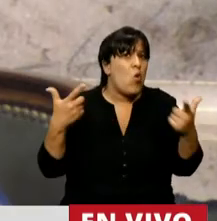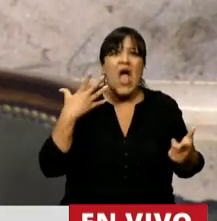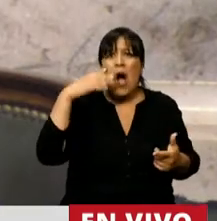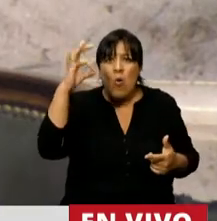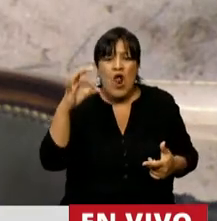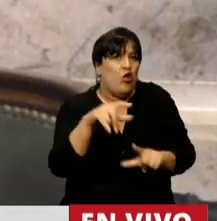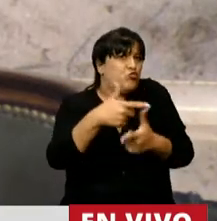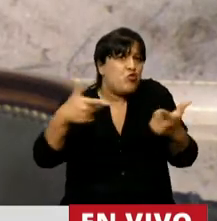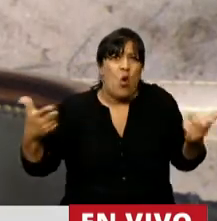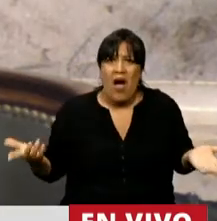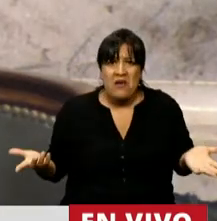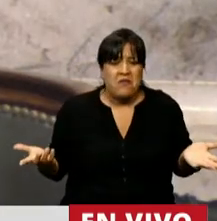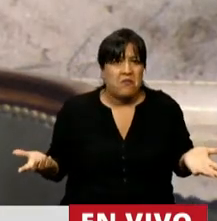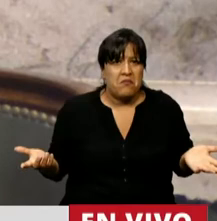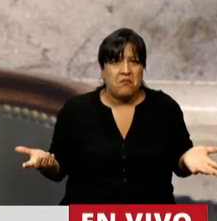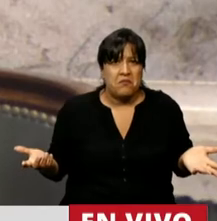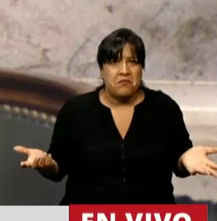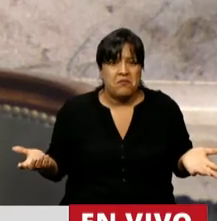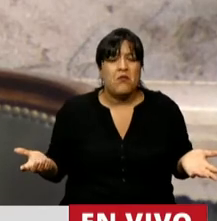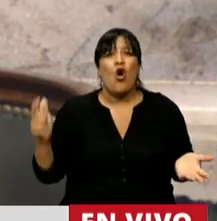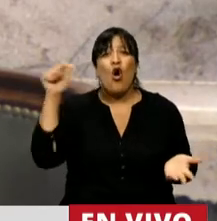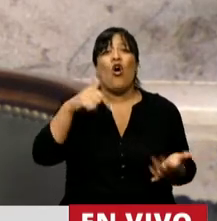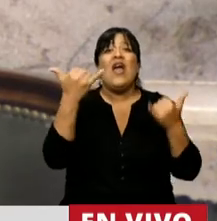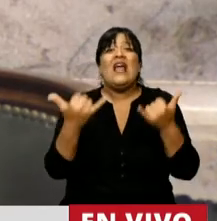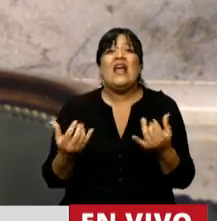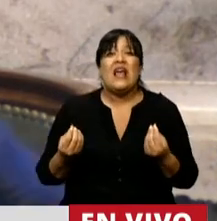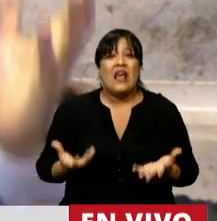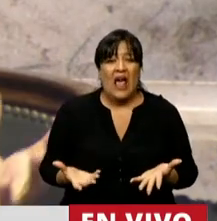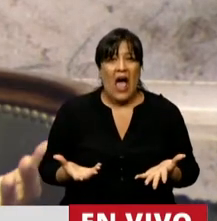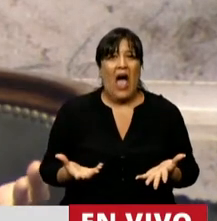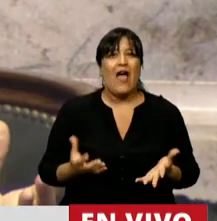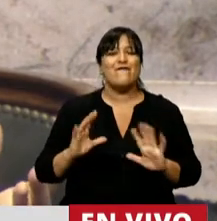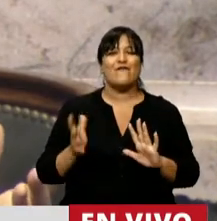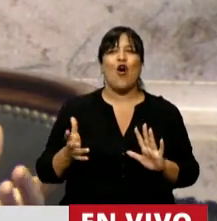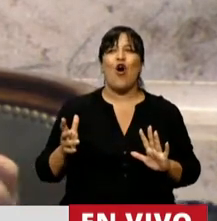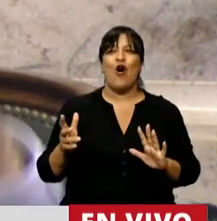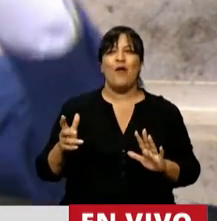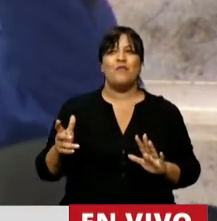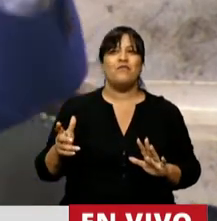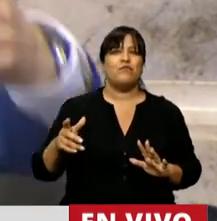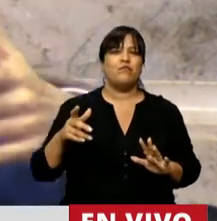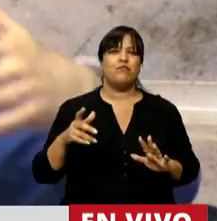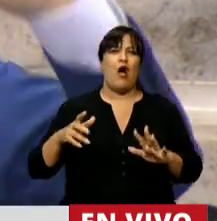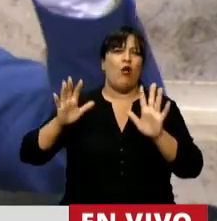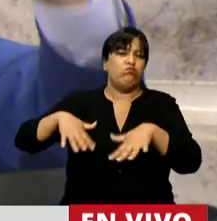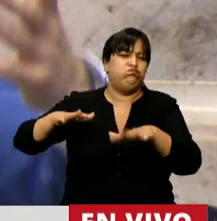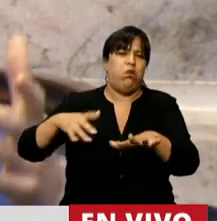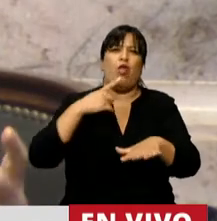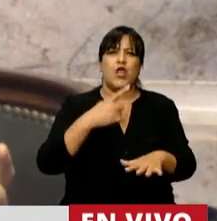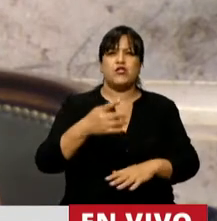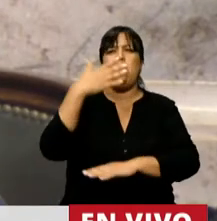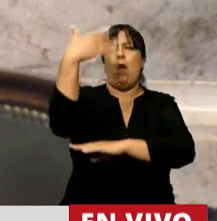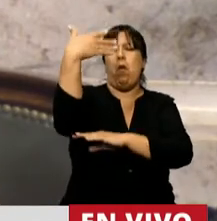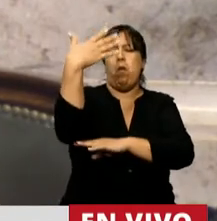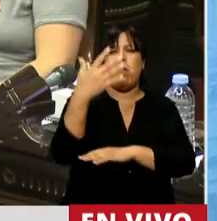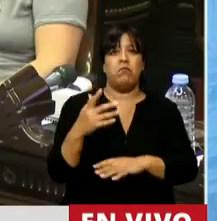abuelos. Lo que tendrían, hoy hay molinos de viento que construyen ustedes otra vez, epopeya, relato.